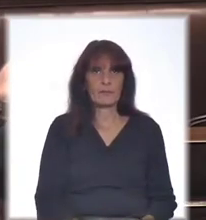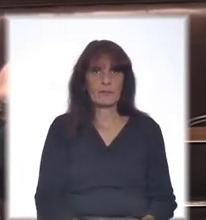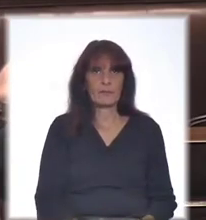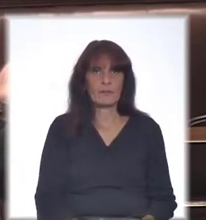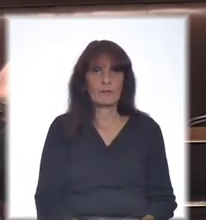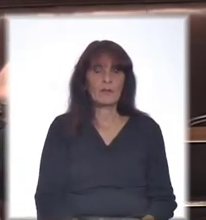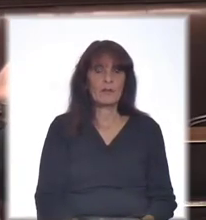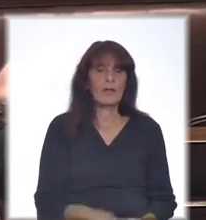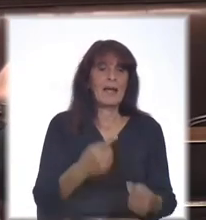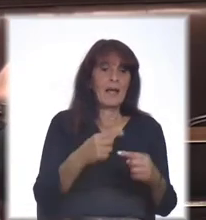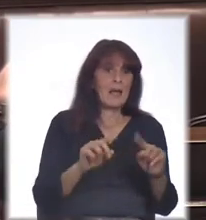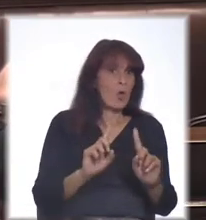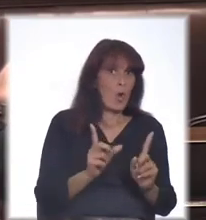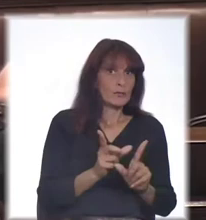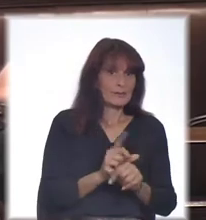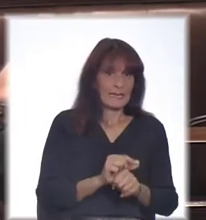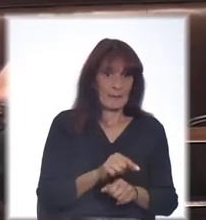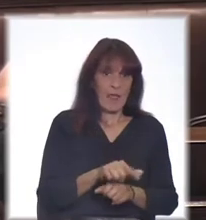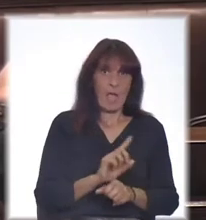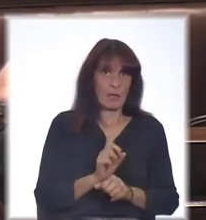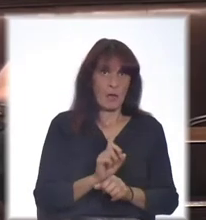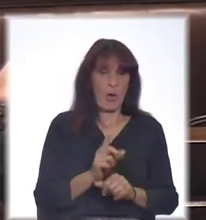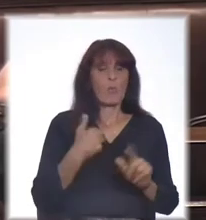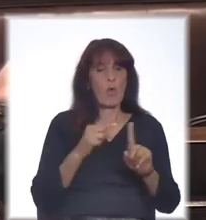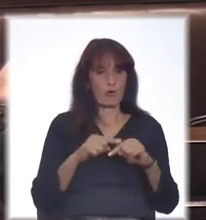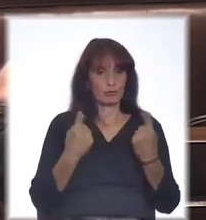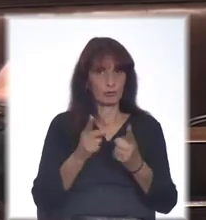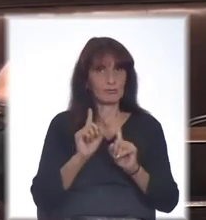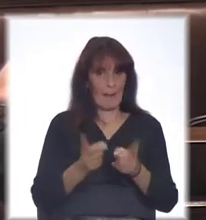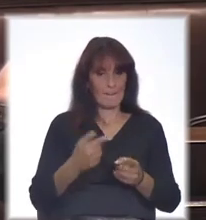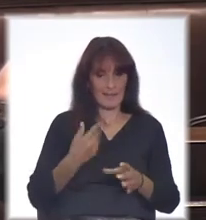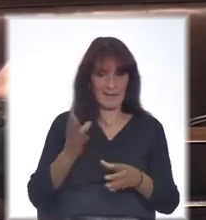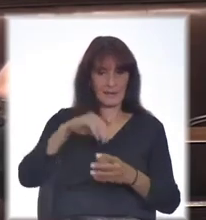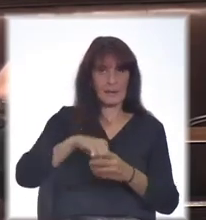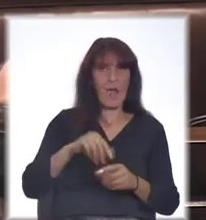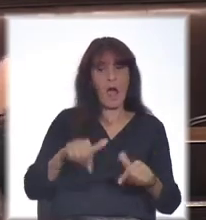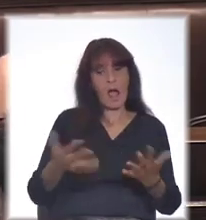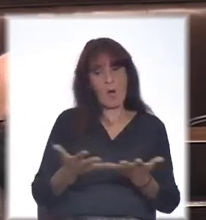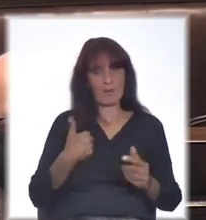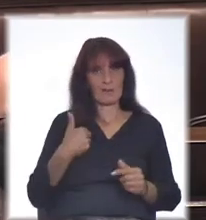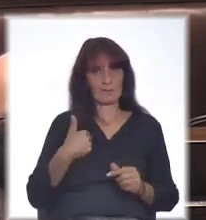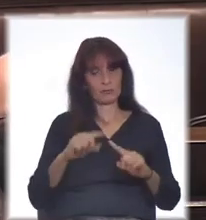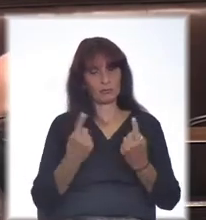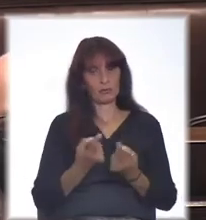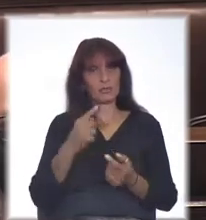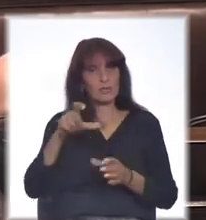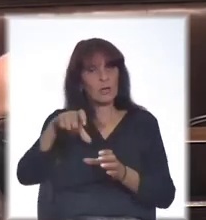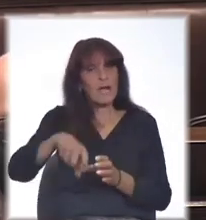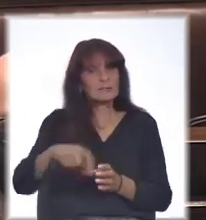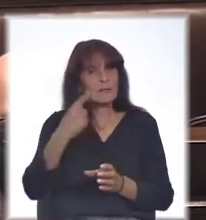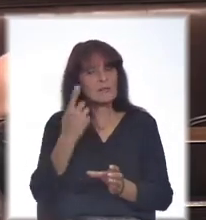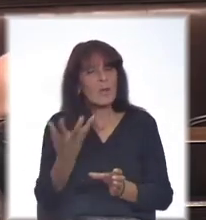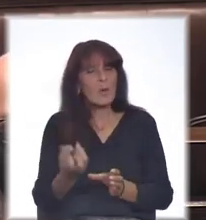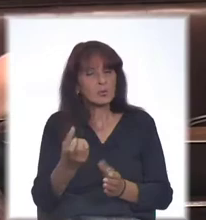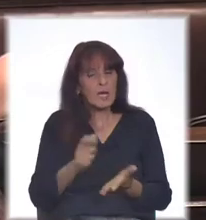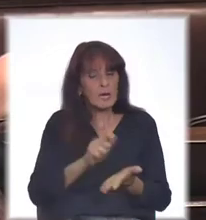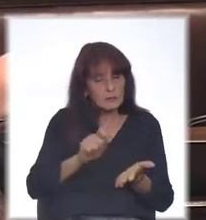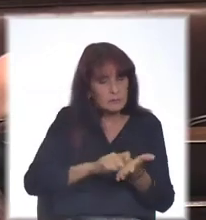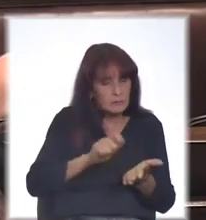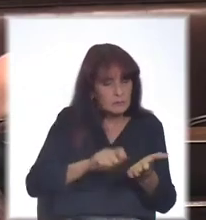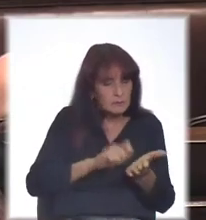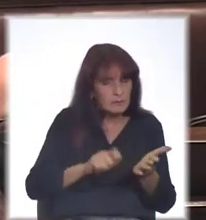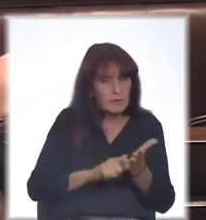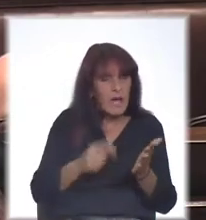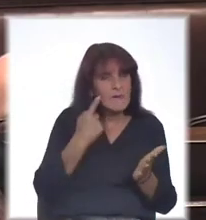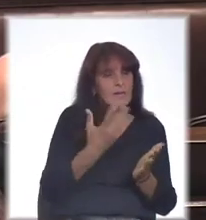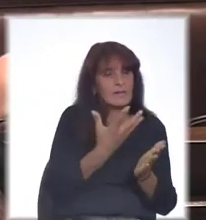La cosa no terminaba ahí, nosotros también éramos parte del engranaje, ahora era nuestro turno, había que escuchar el cassette, tomar nota de la línea política, desgrabar